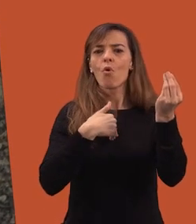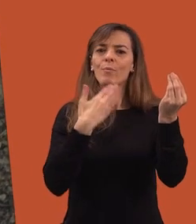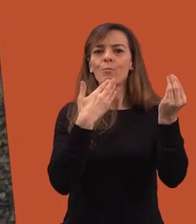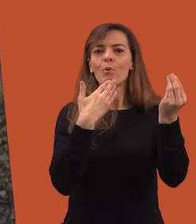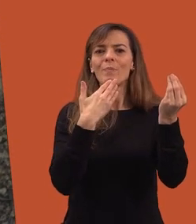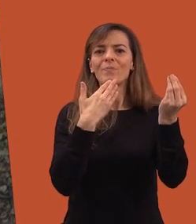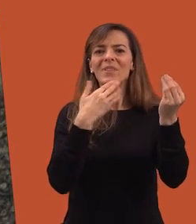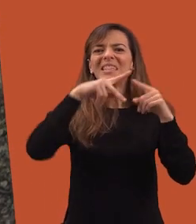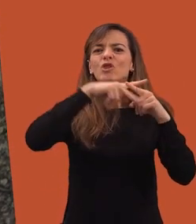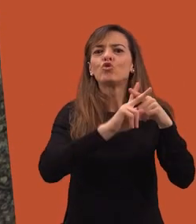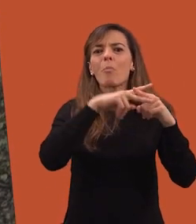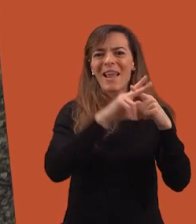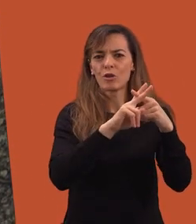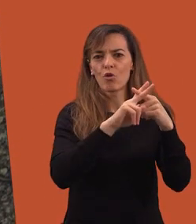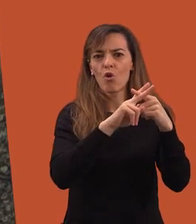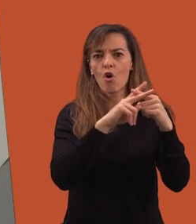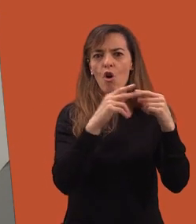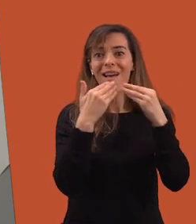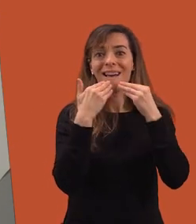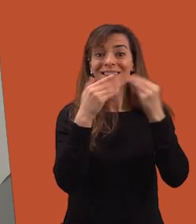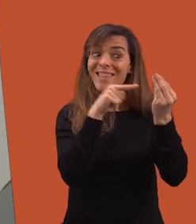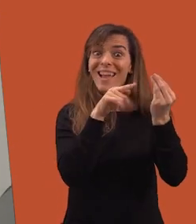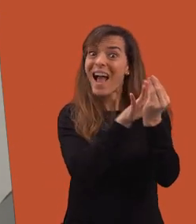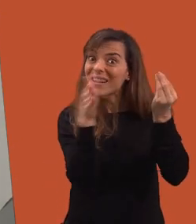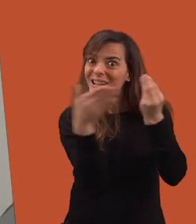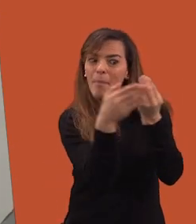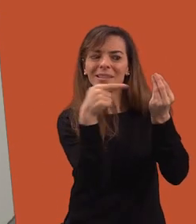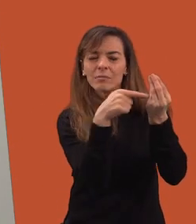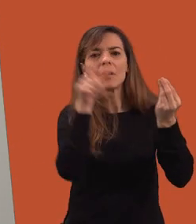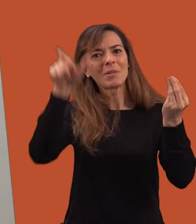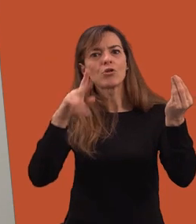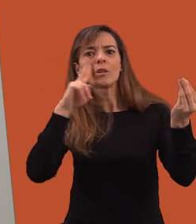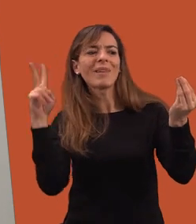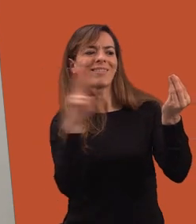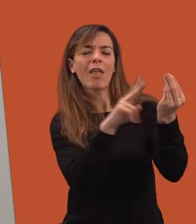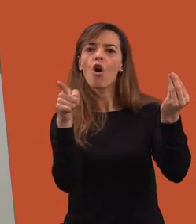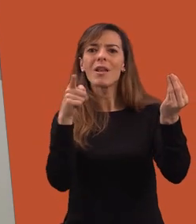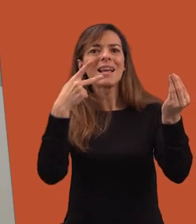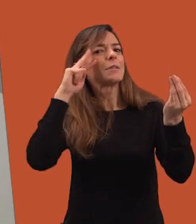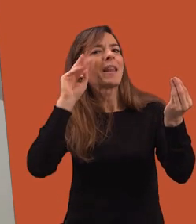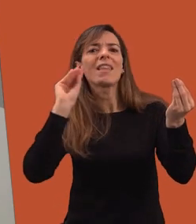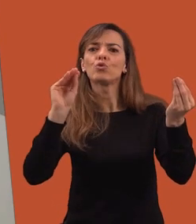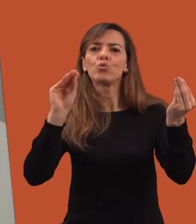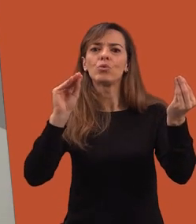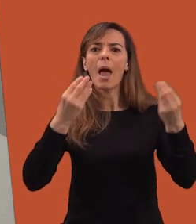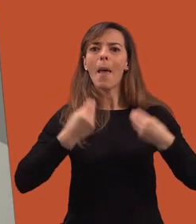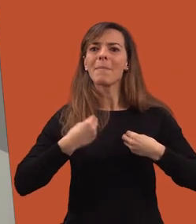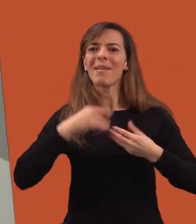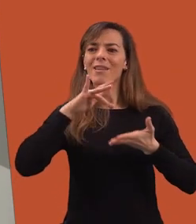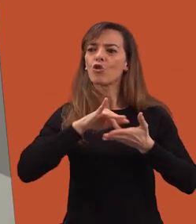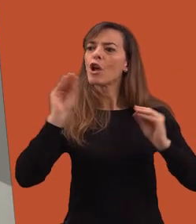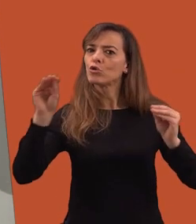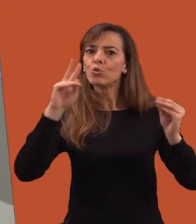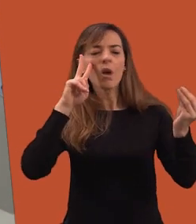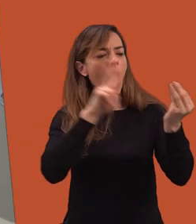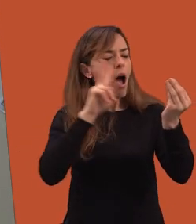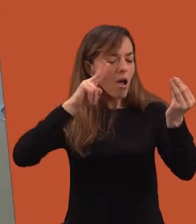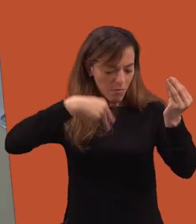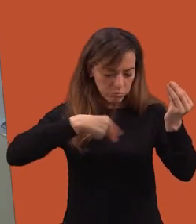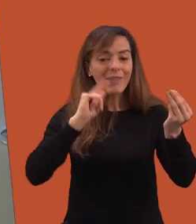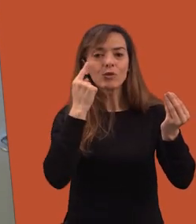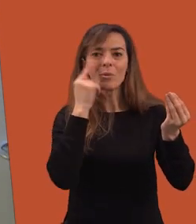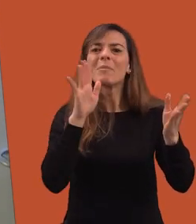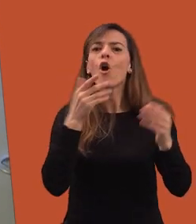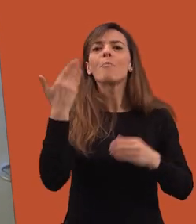instrumento para que el espectador saque sus propias conclusiones y tenga sus propias vivencias lo pasa que hacer hay que hacer un